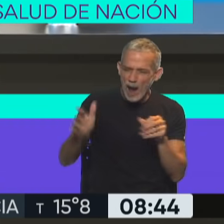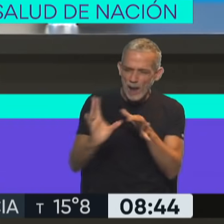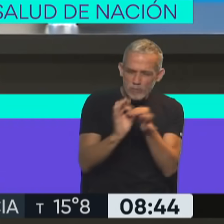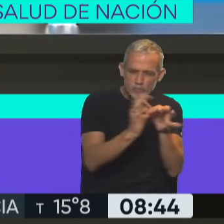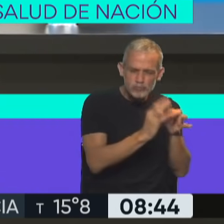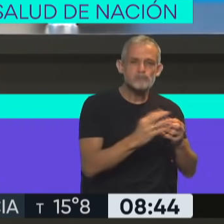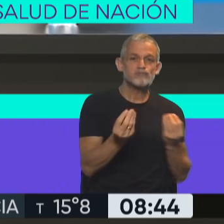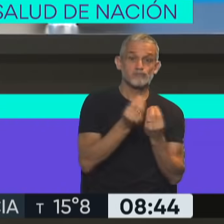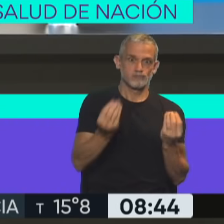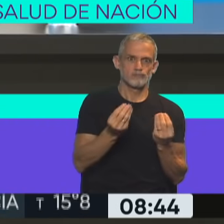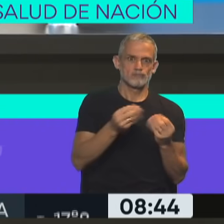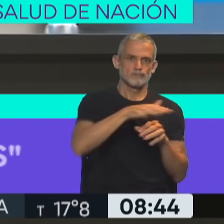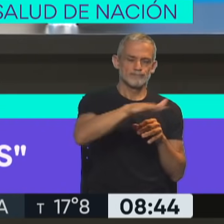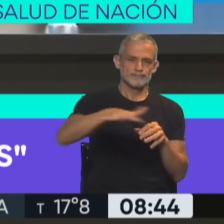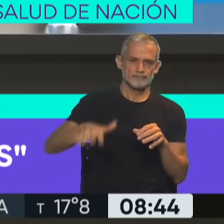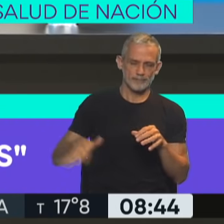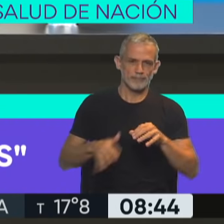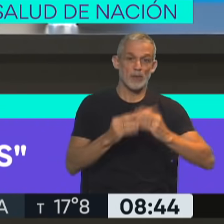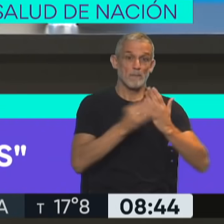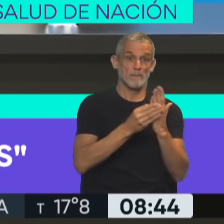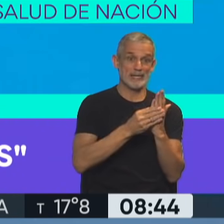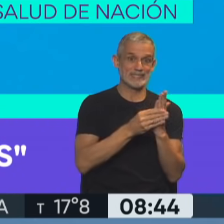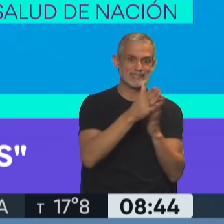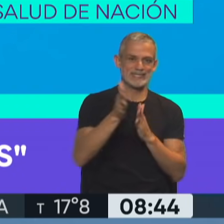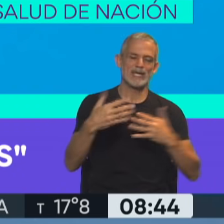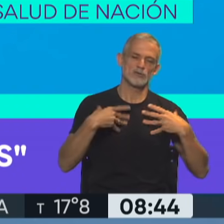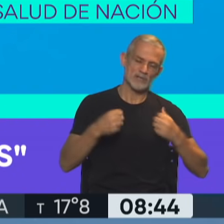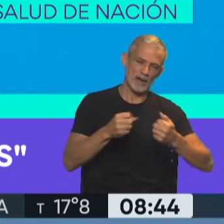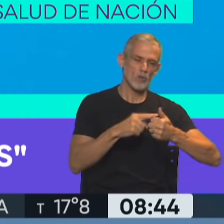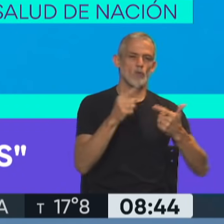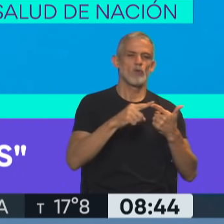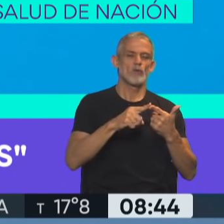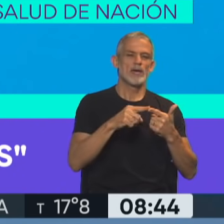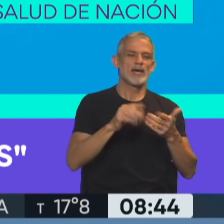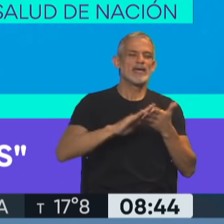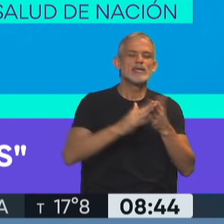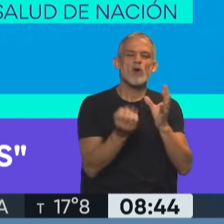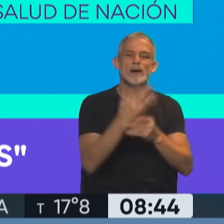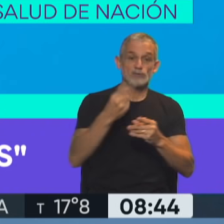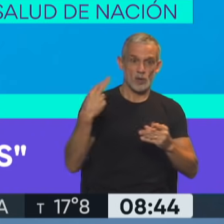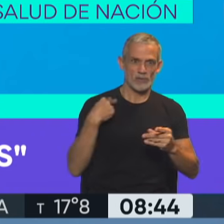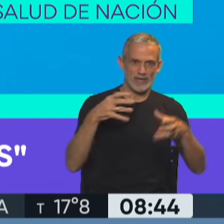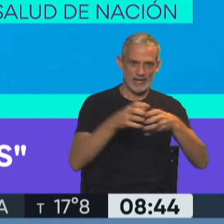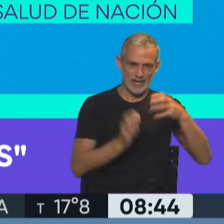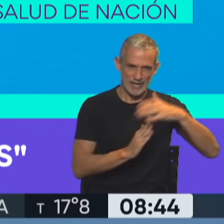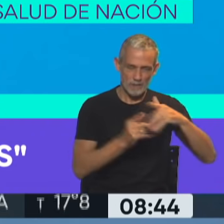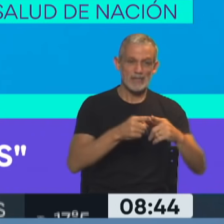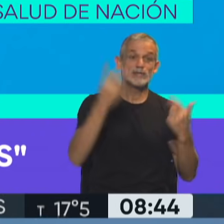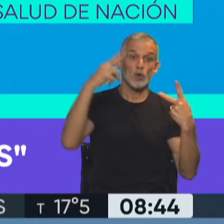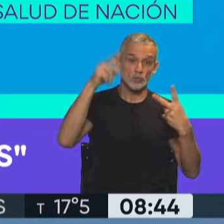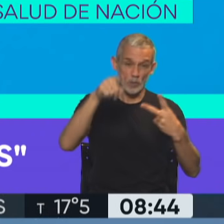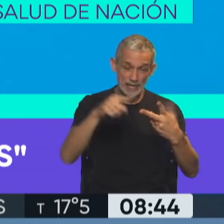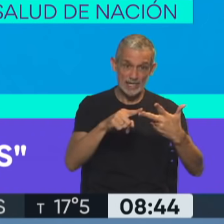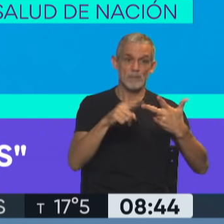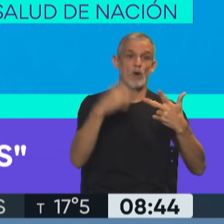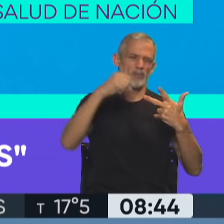de todos los ministerios, por supuesto salud, el área de innovación de jefatura de gabinete, el área de turismo